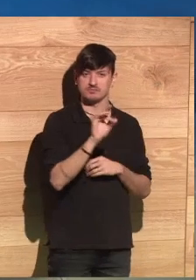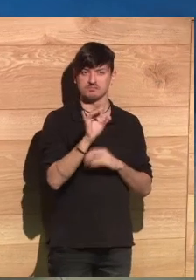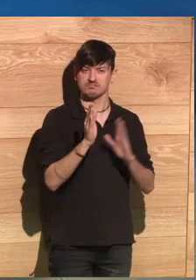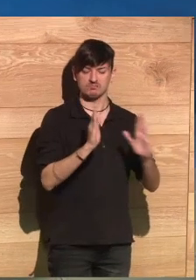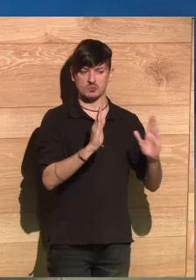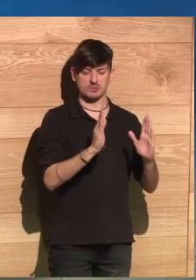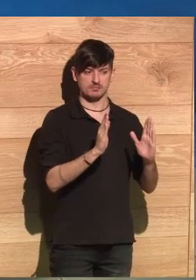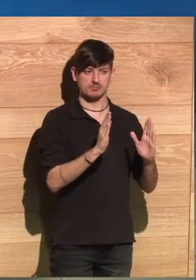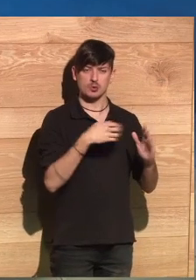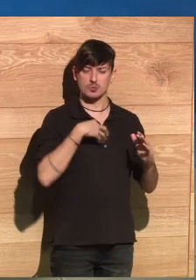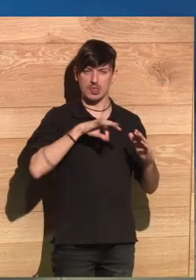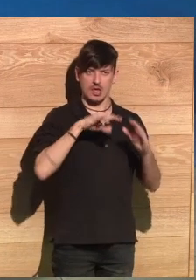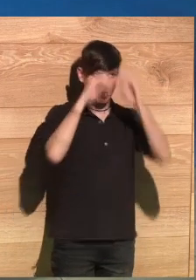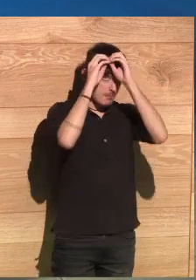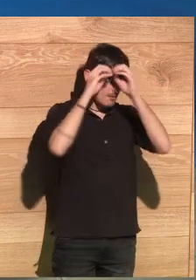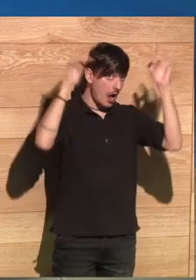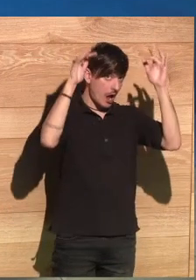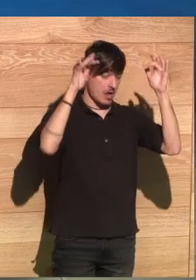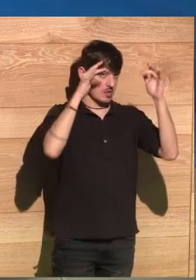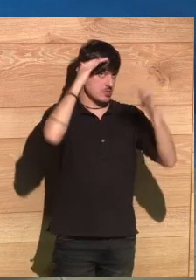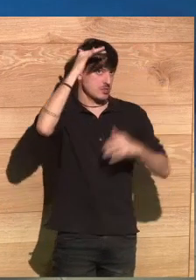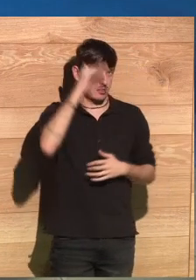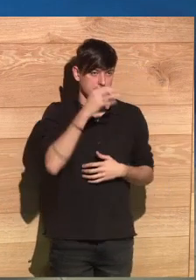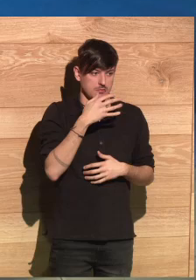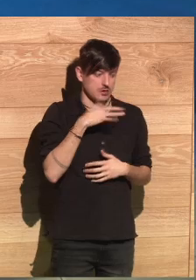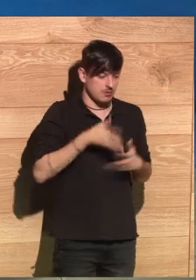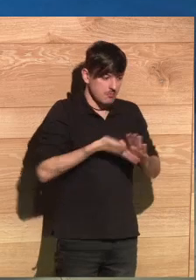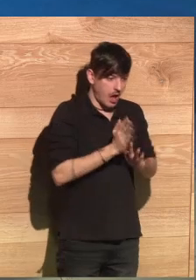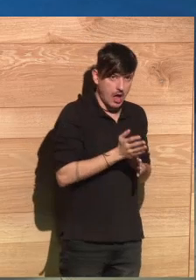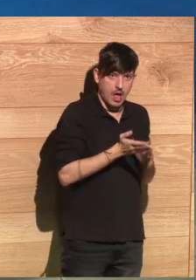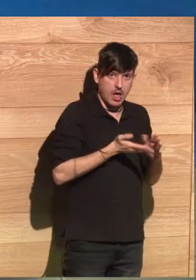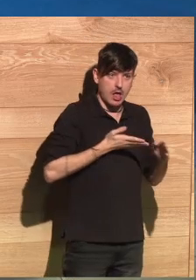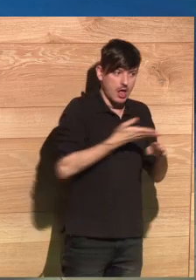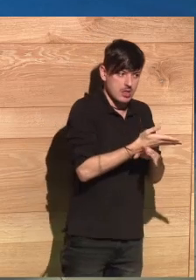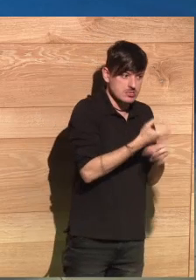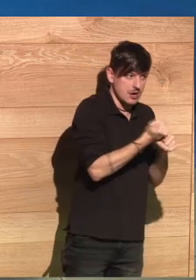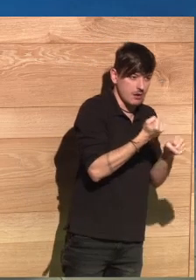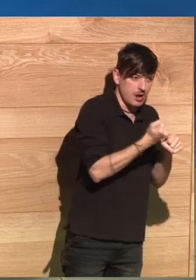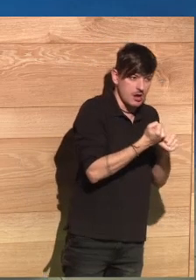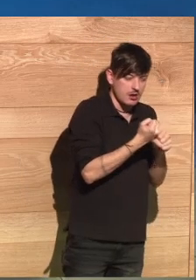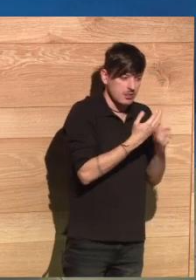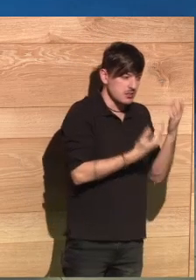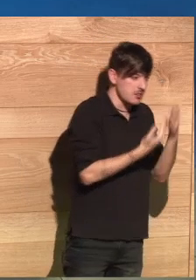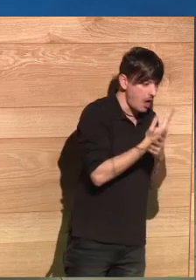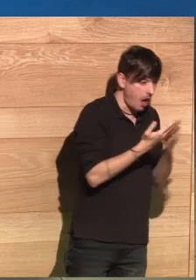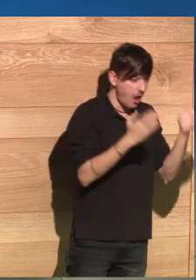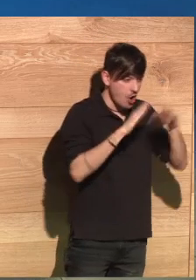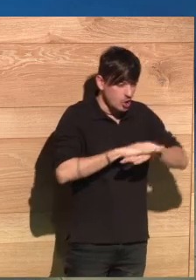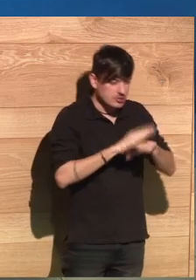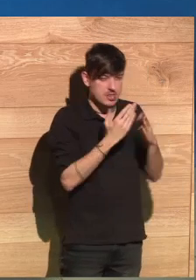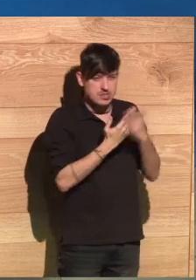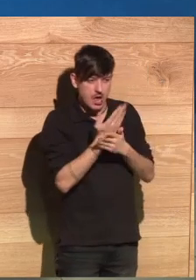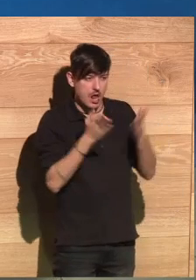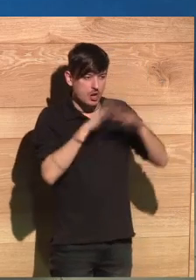cine. pero te la puedes imaginar por el tipo de vida. Va a trabajar noche y día, con un clima